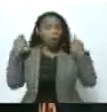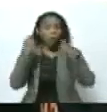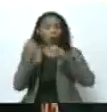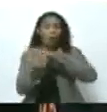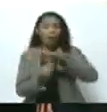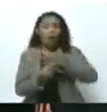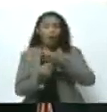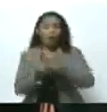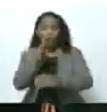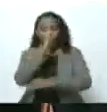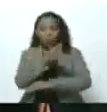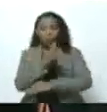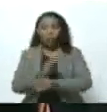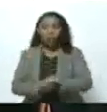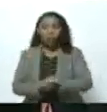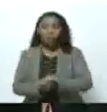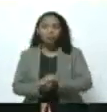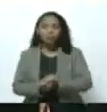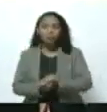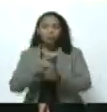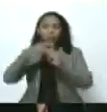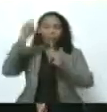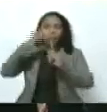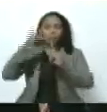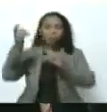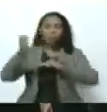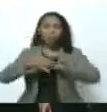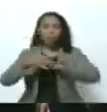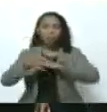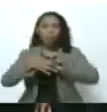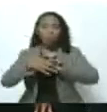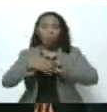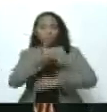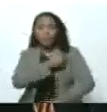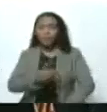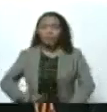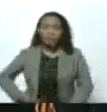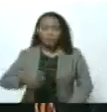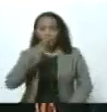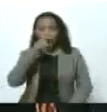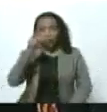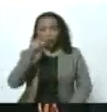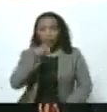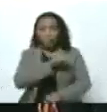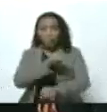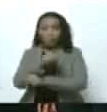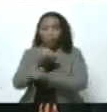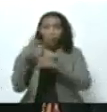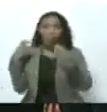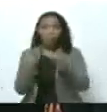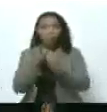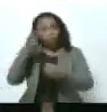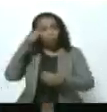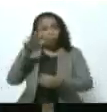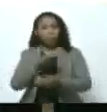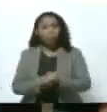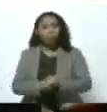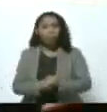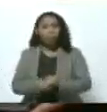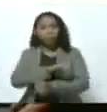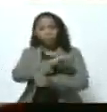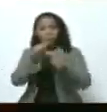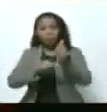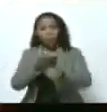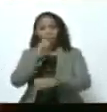base, directo, a través de una plataforma tecnológica y el presidente Nicolás Maduro mandando junto al pueblo. Vicepresidente, actualmente